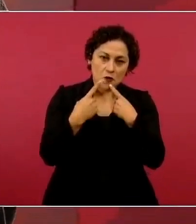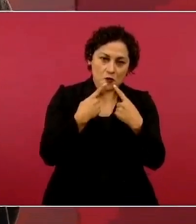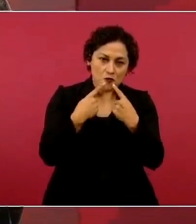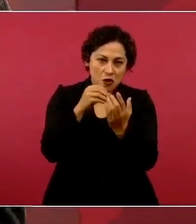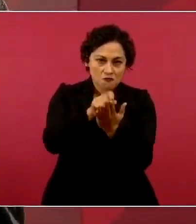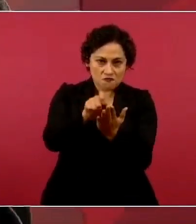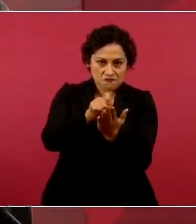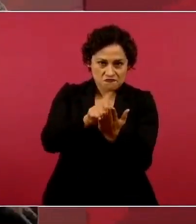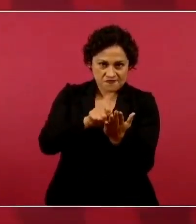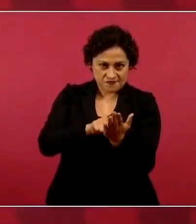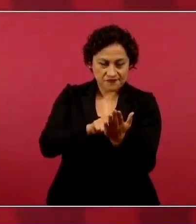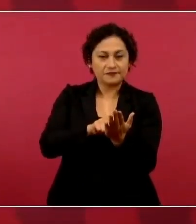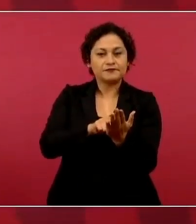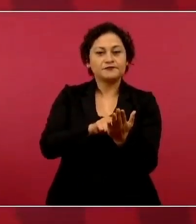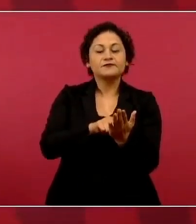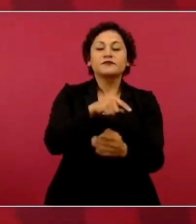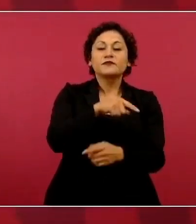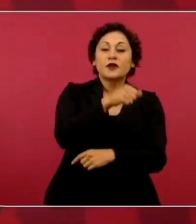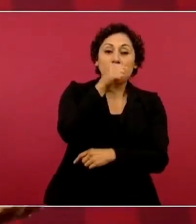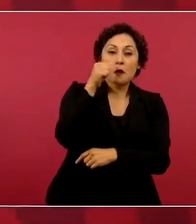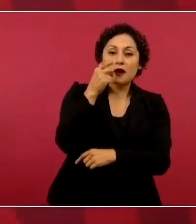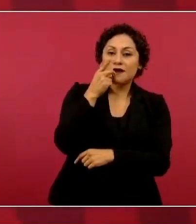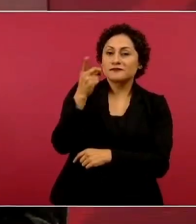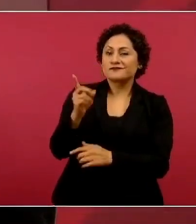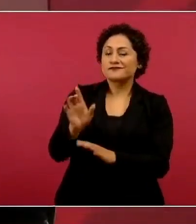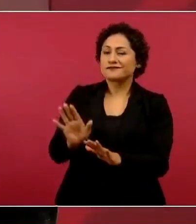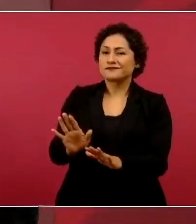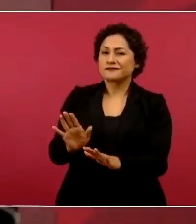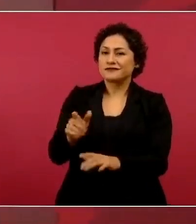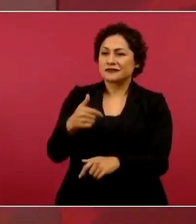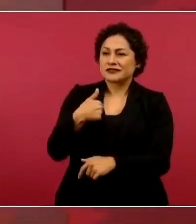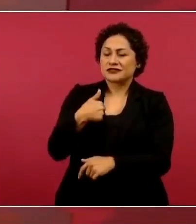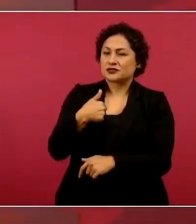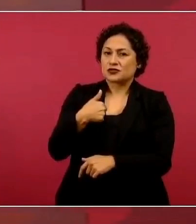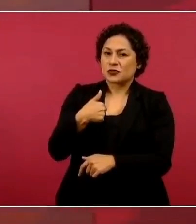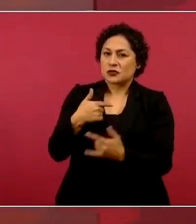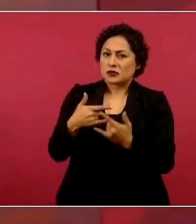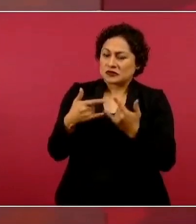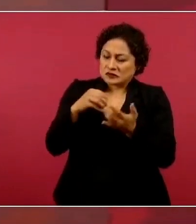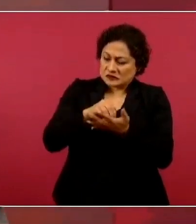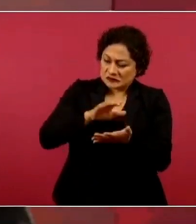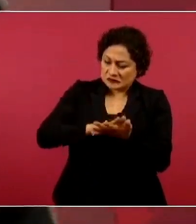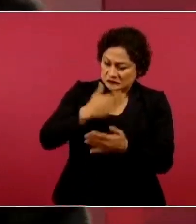Juárez le dice a su secretario: yo no voy a poder pasar a la historia